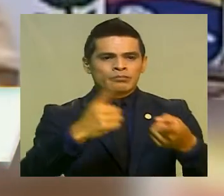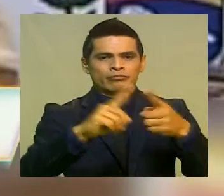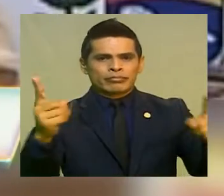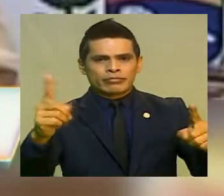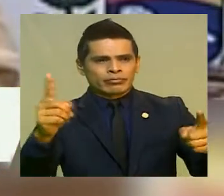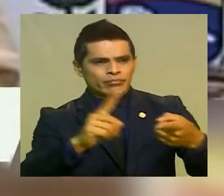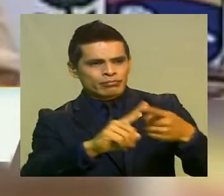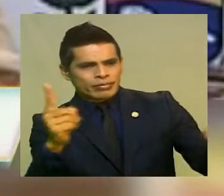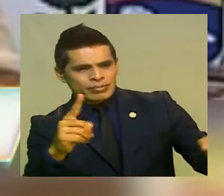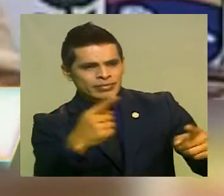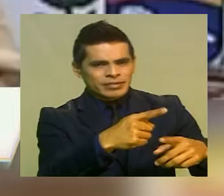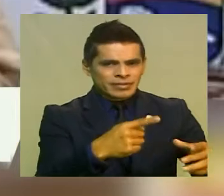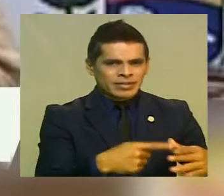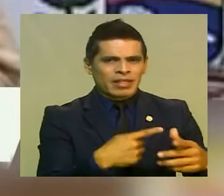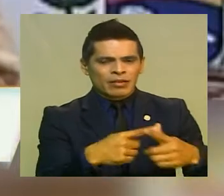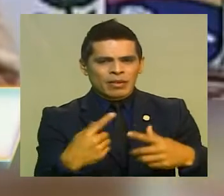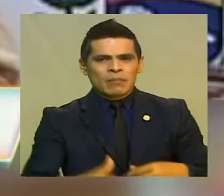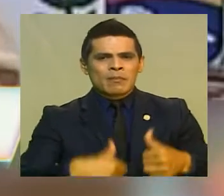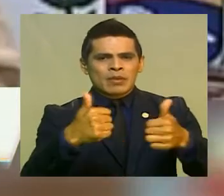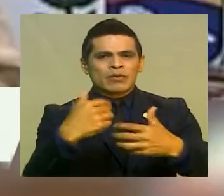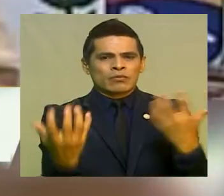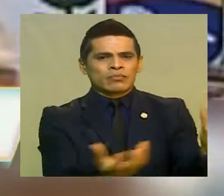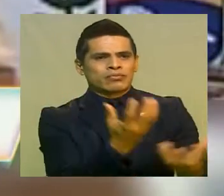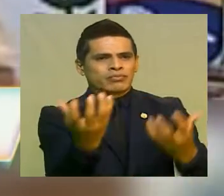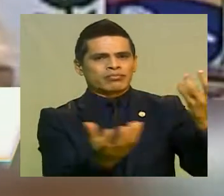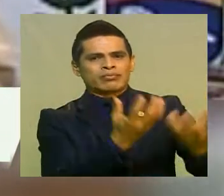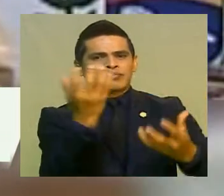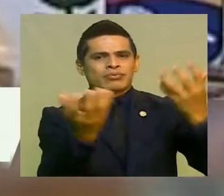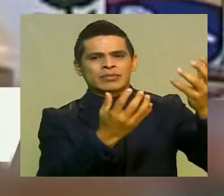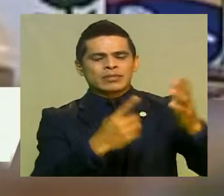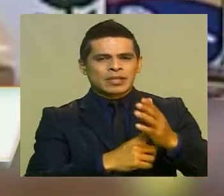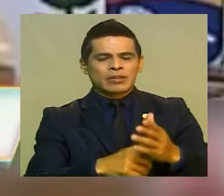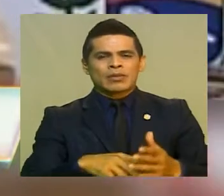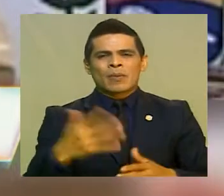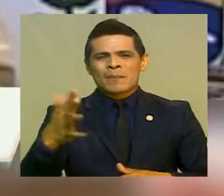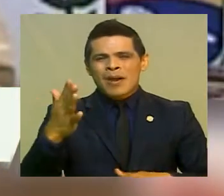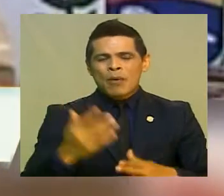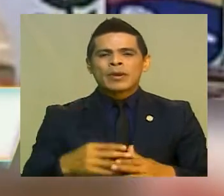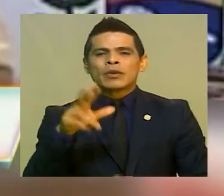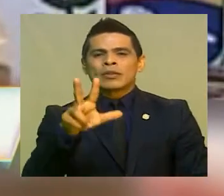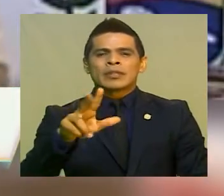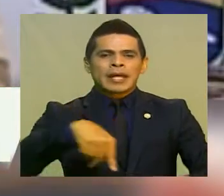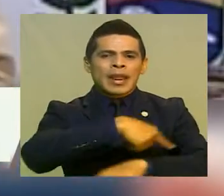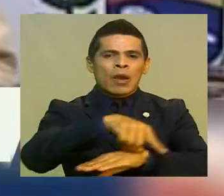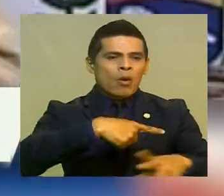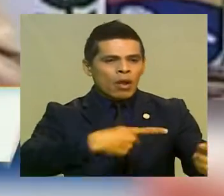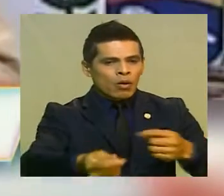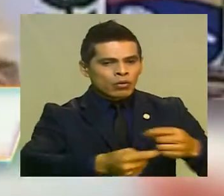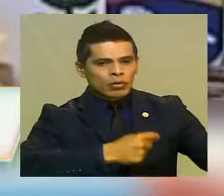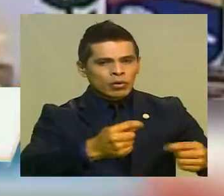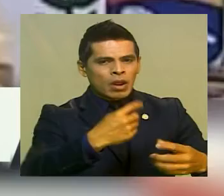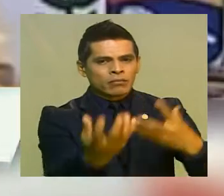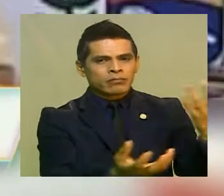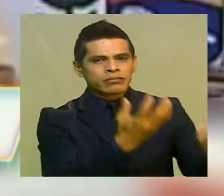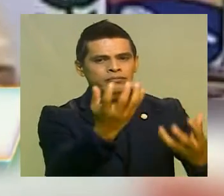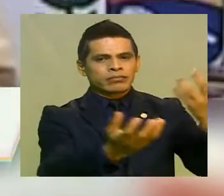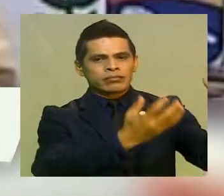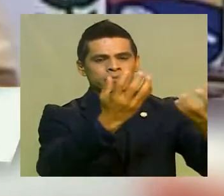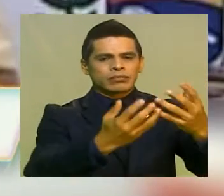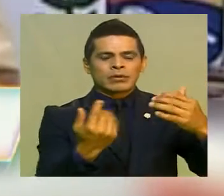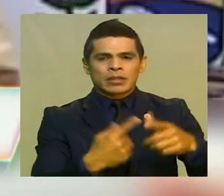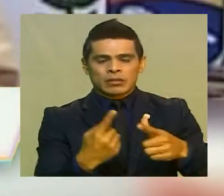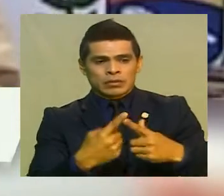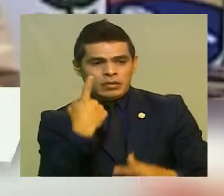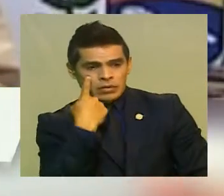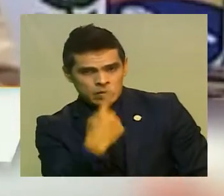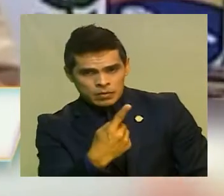se creó un incendio de grandes dimensiones el cual tardó aproximadamente tres horas controlarlo y una vez gracias a la